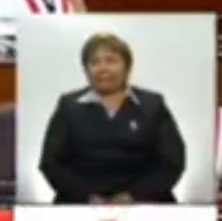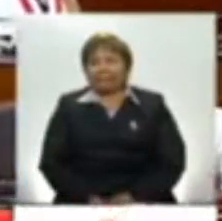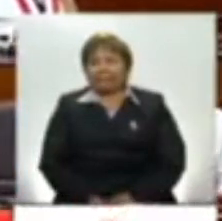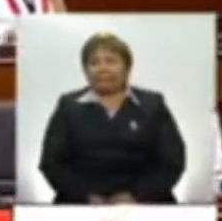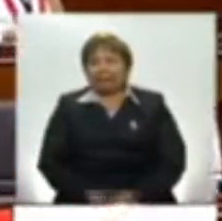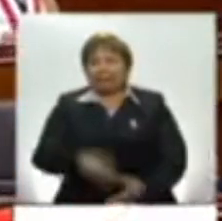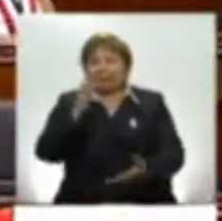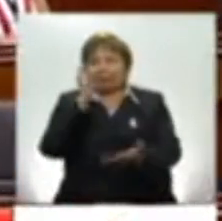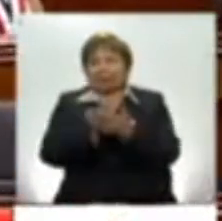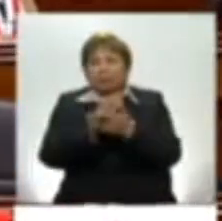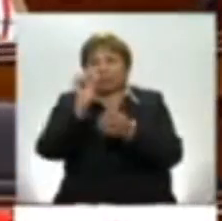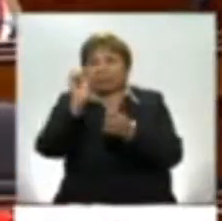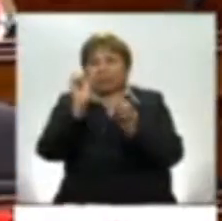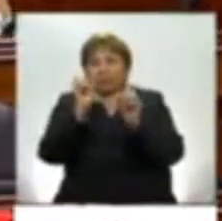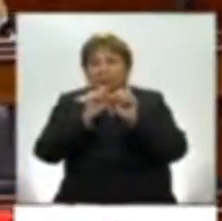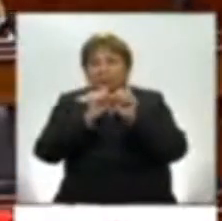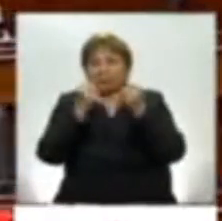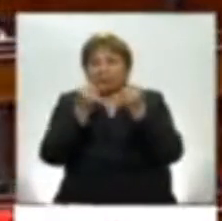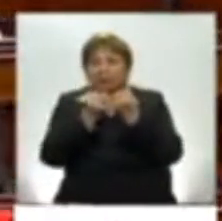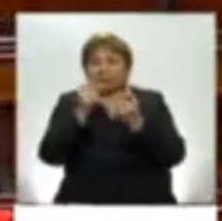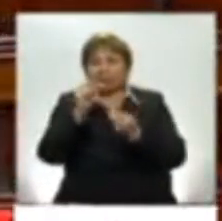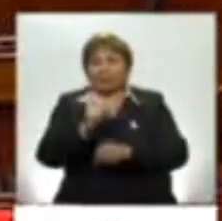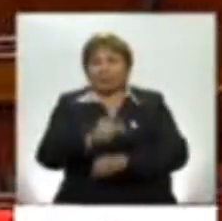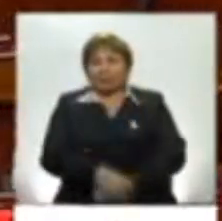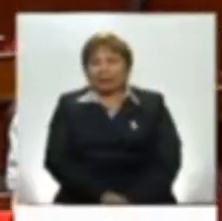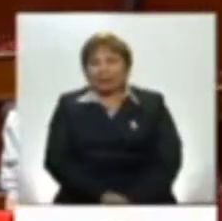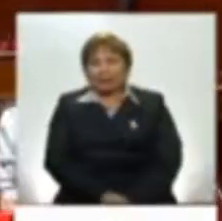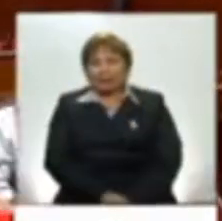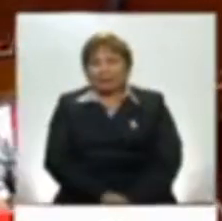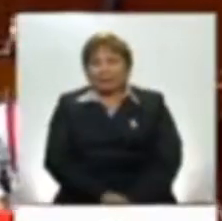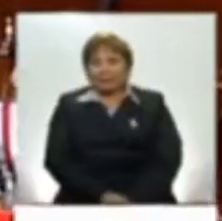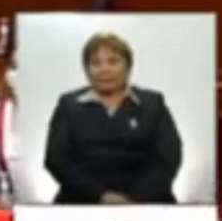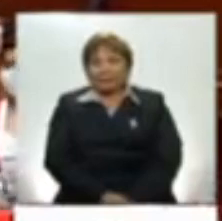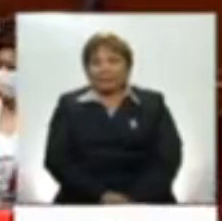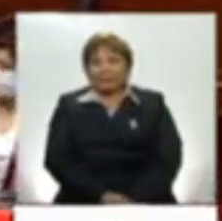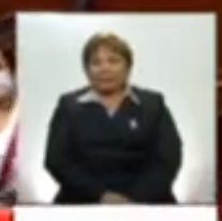Se suspende brevemente la sesión.